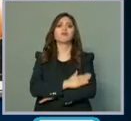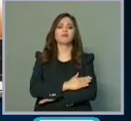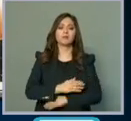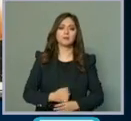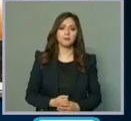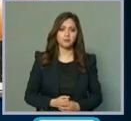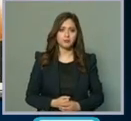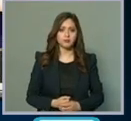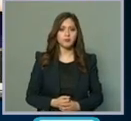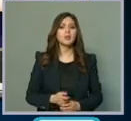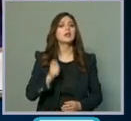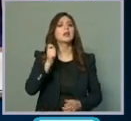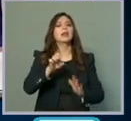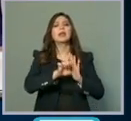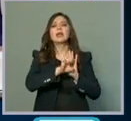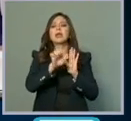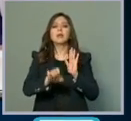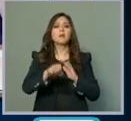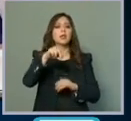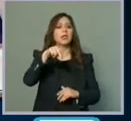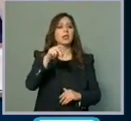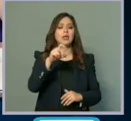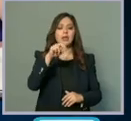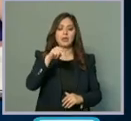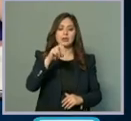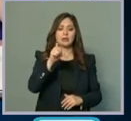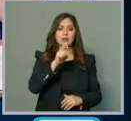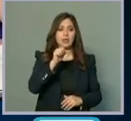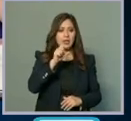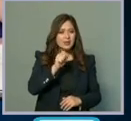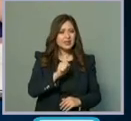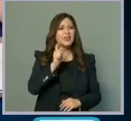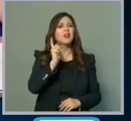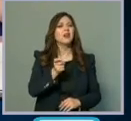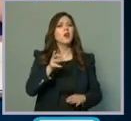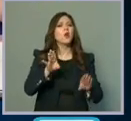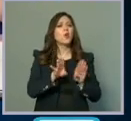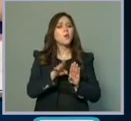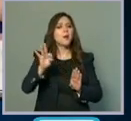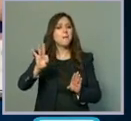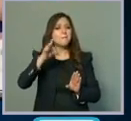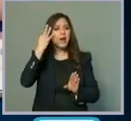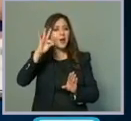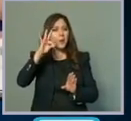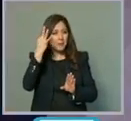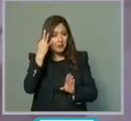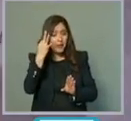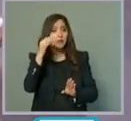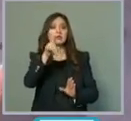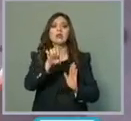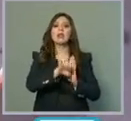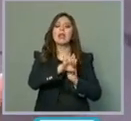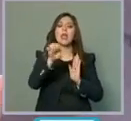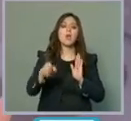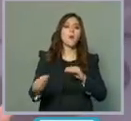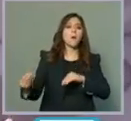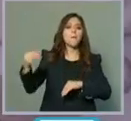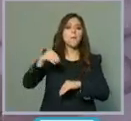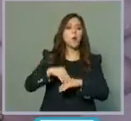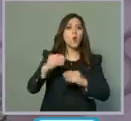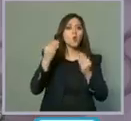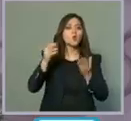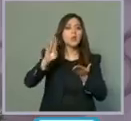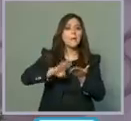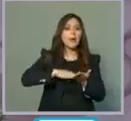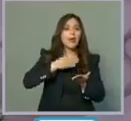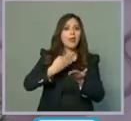los snacks. Por ejemplo, palomitas. A los niños les gustan. Entonces, en lugar de que tengan una cantidad enorme de mantequilla encima,